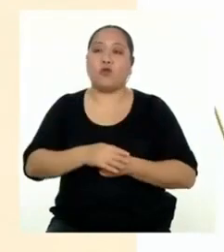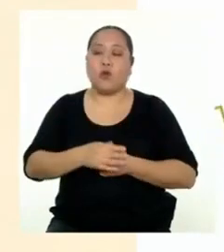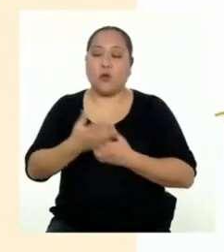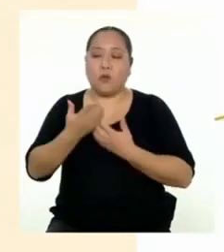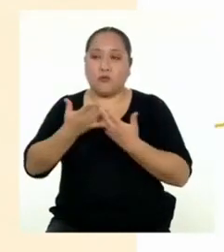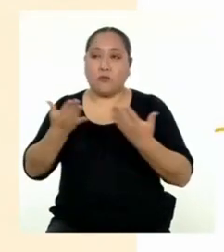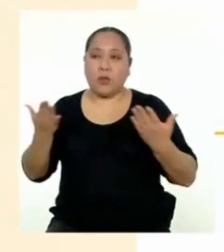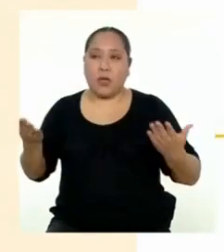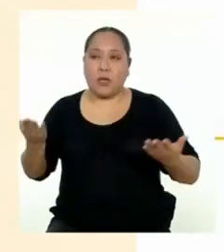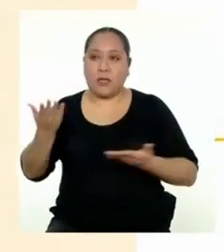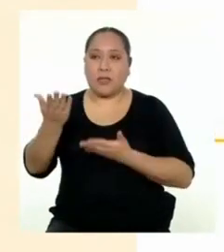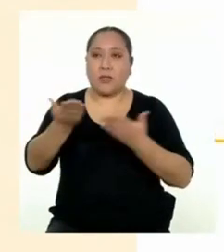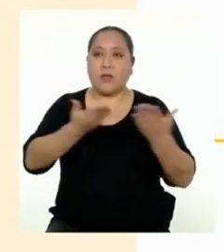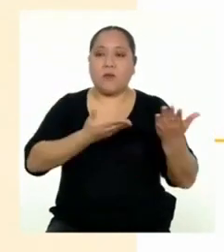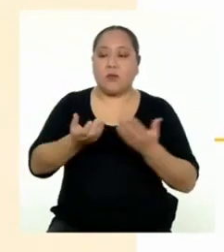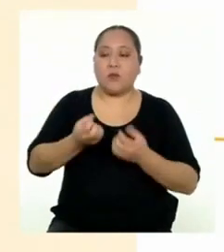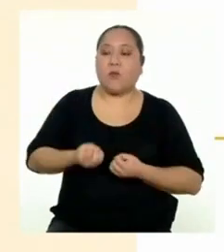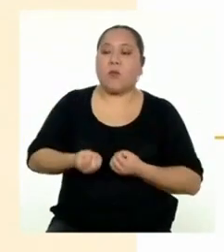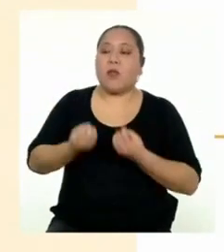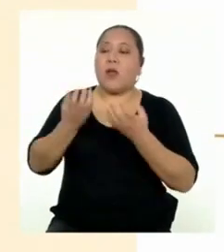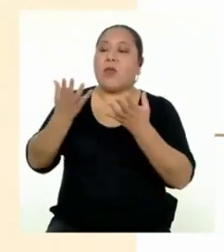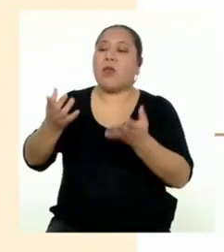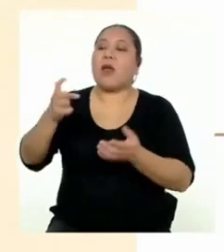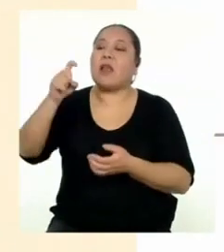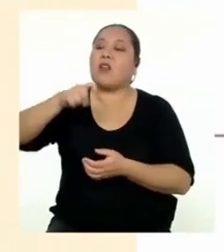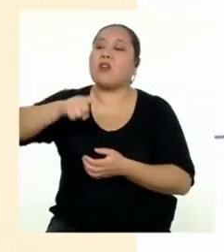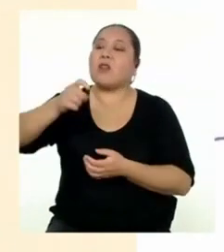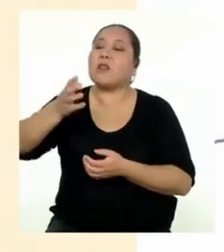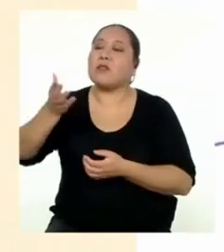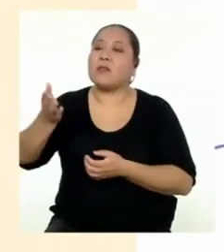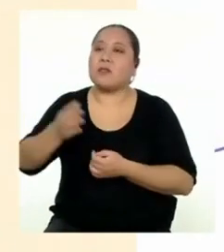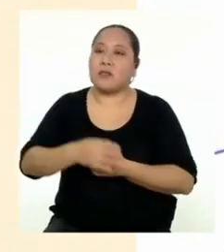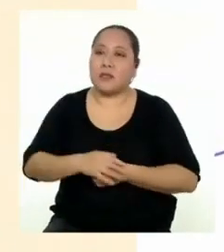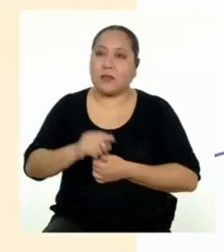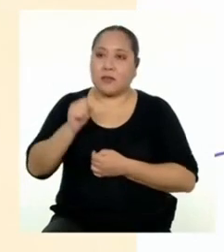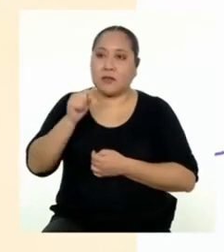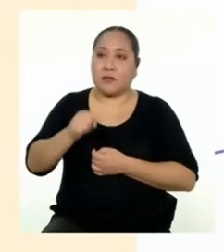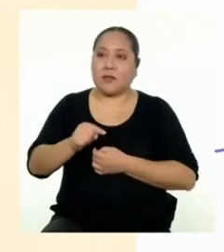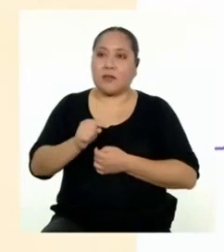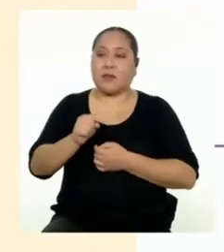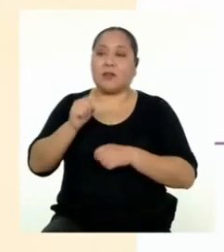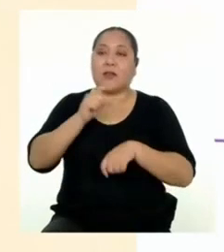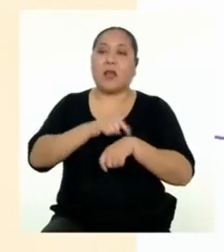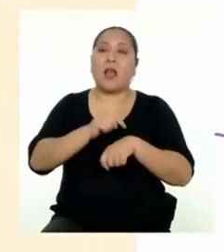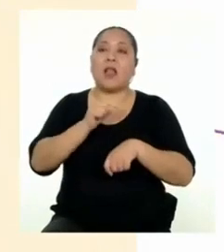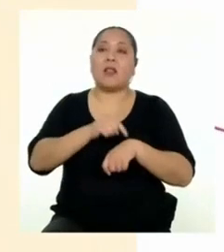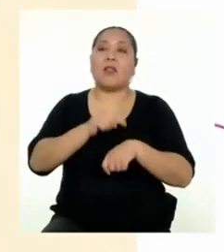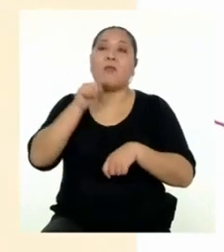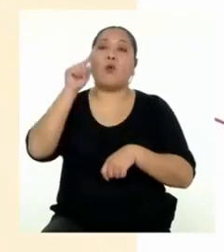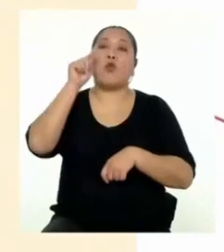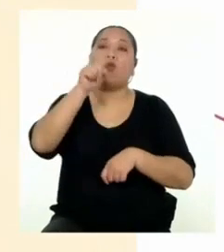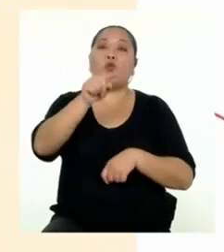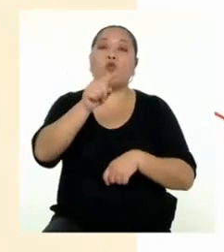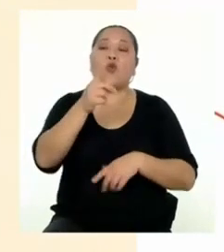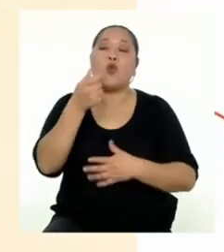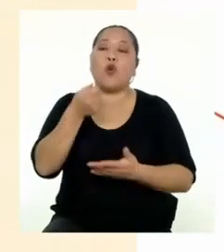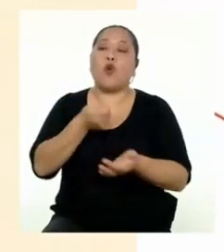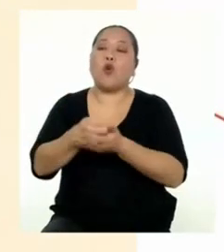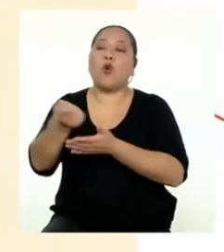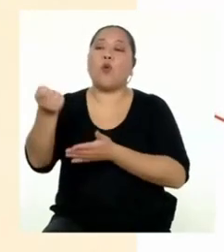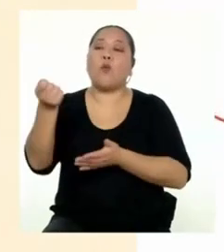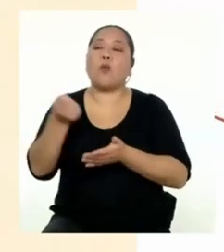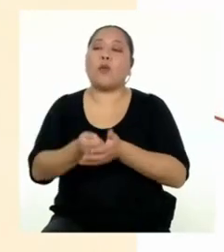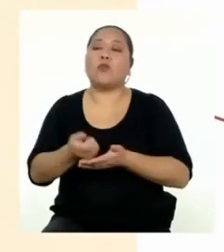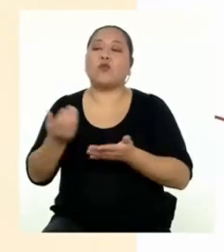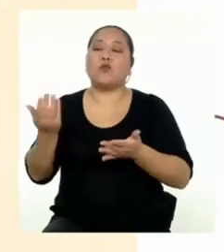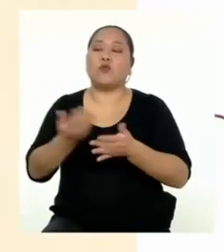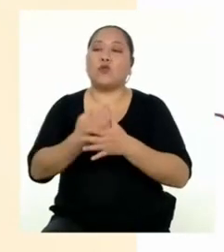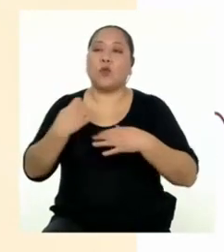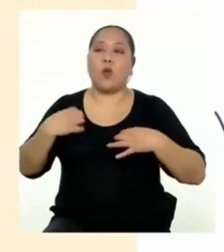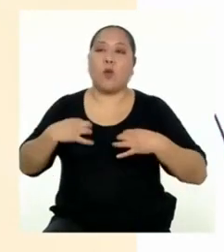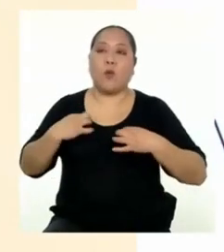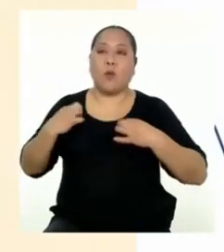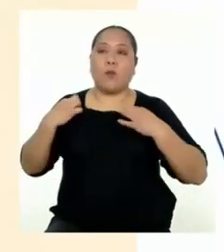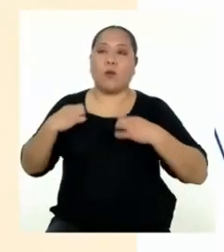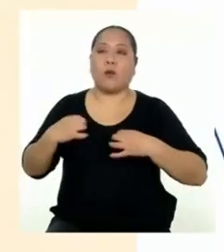servicios para satisfacer las necesidades. Siguiendo con este caso, sería el momento en el que tú adquiriste tu nueva